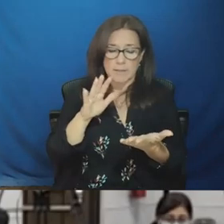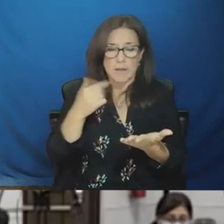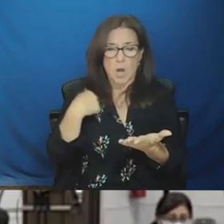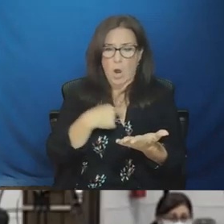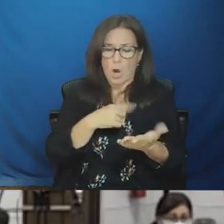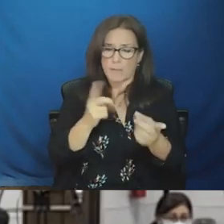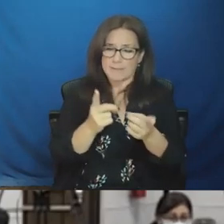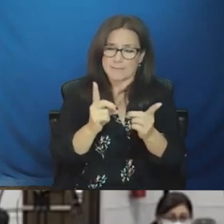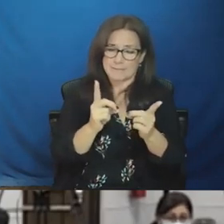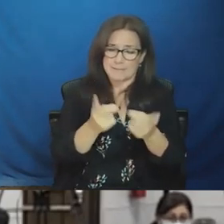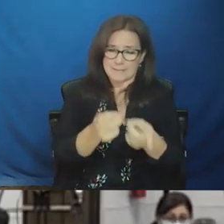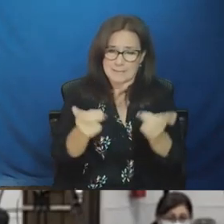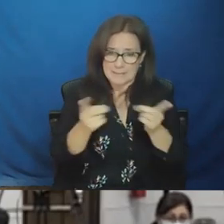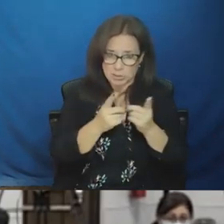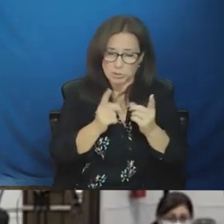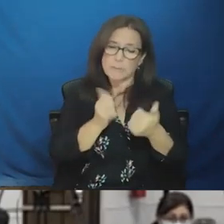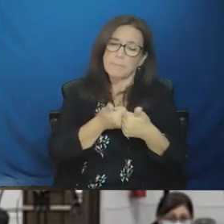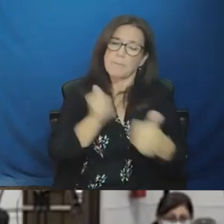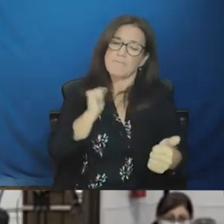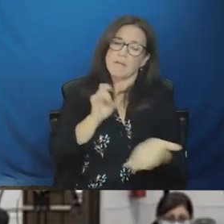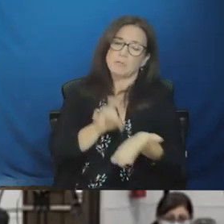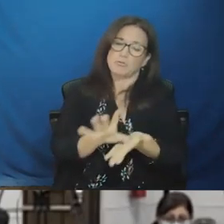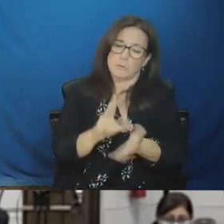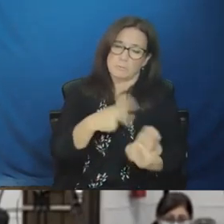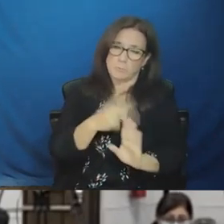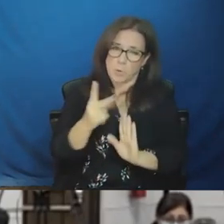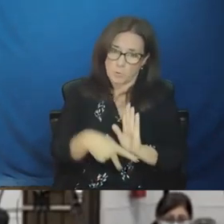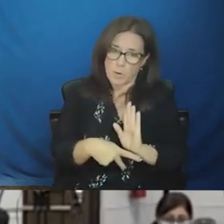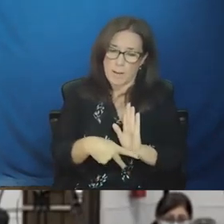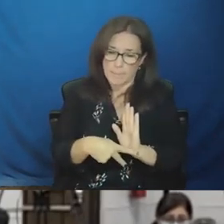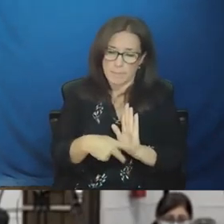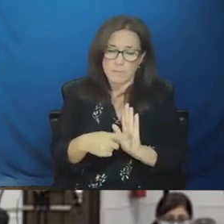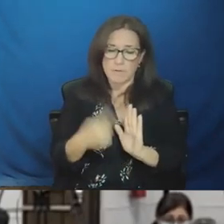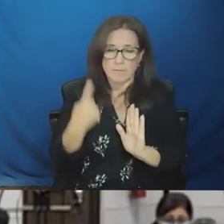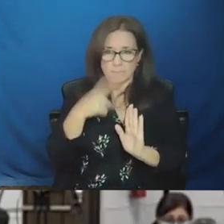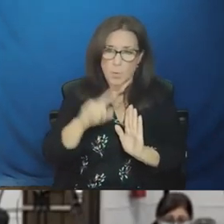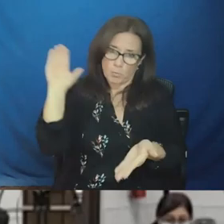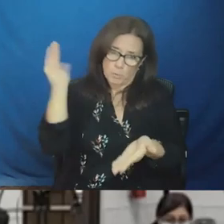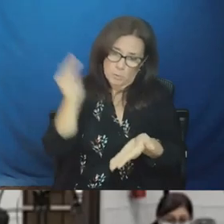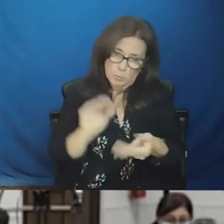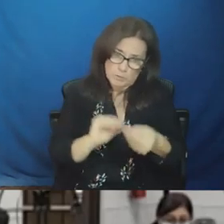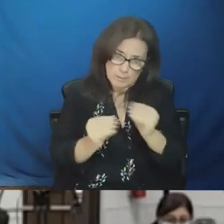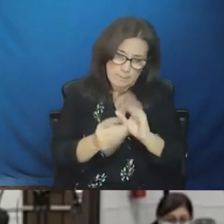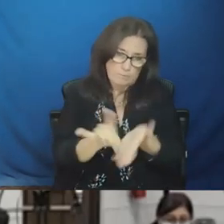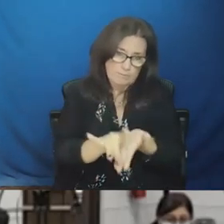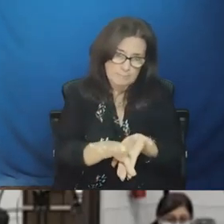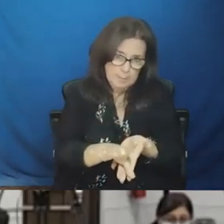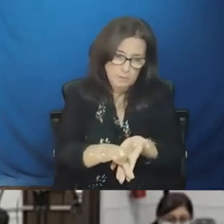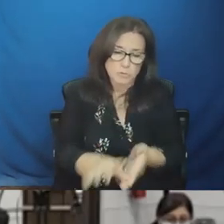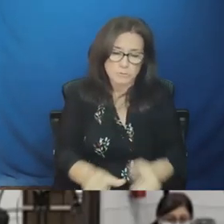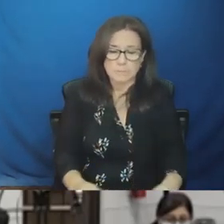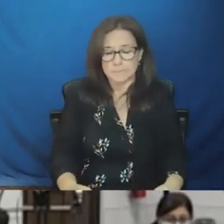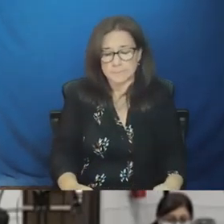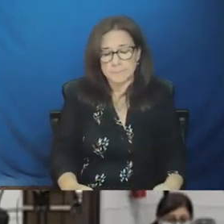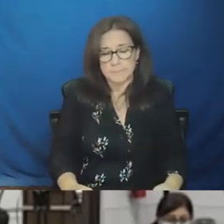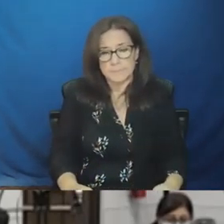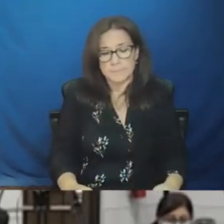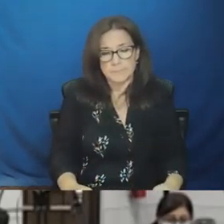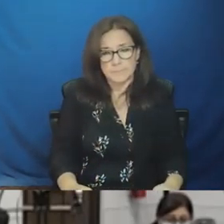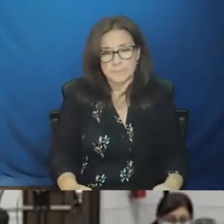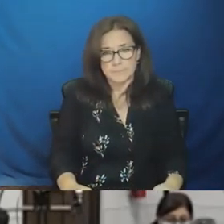en dónde estuve anotando el programa de prevención aquí en el distrito que